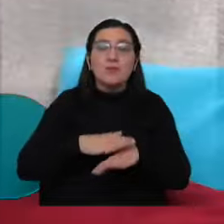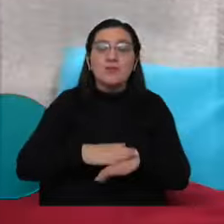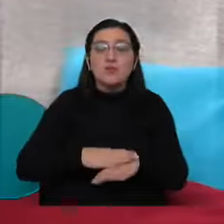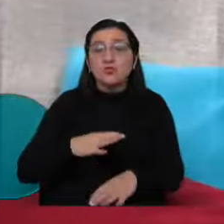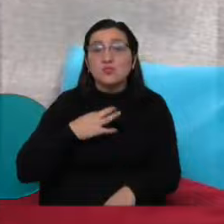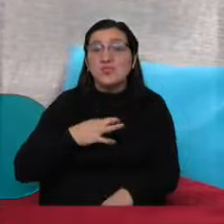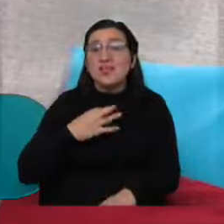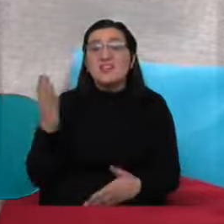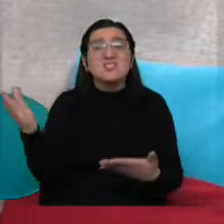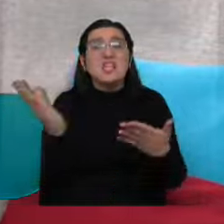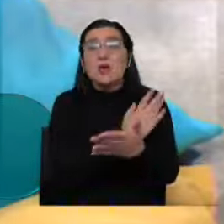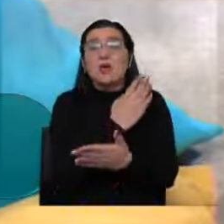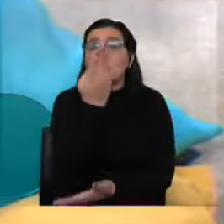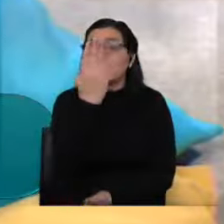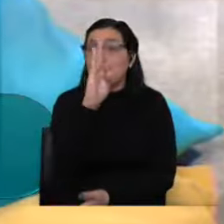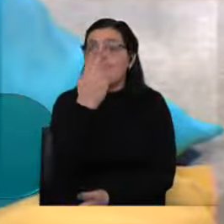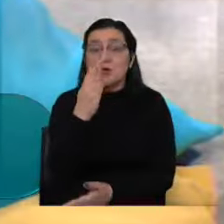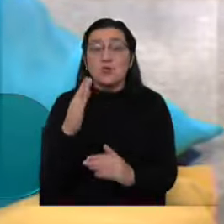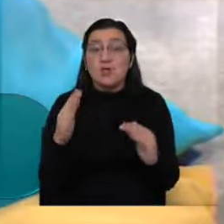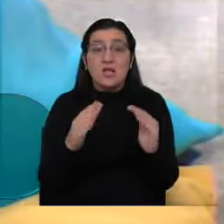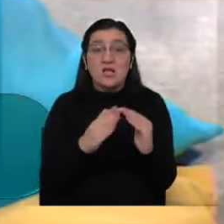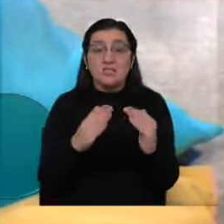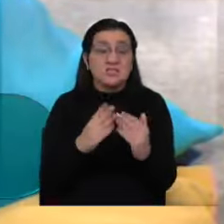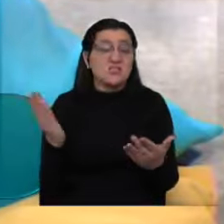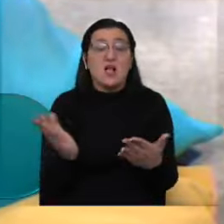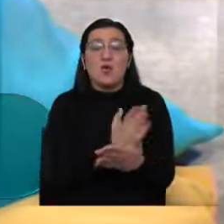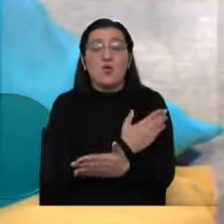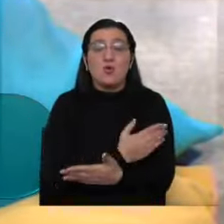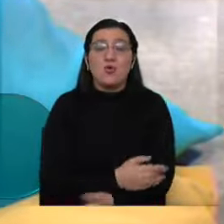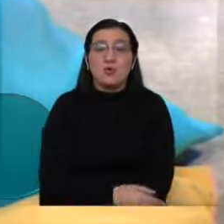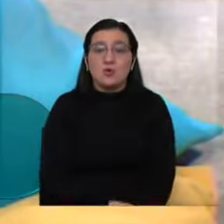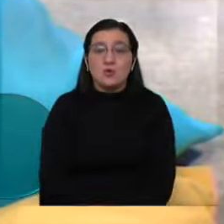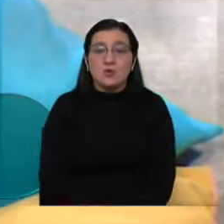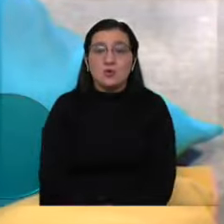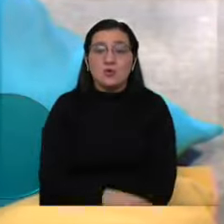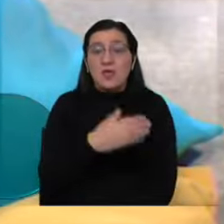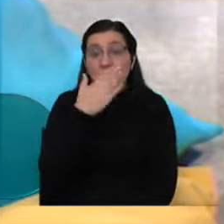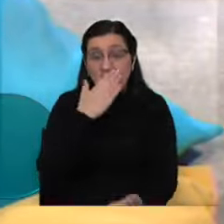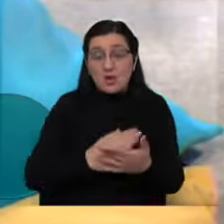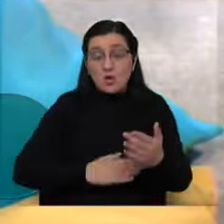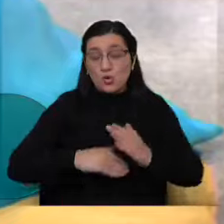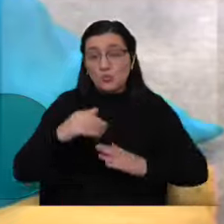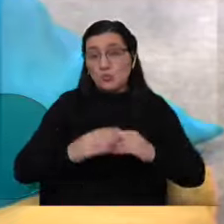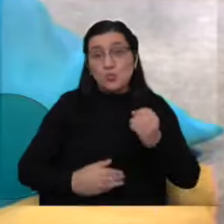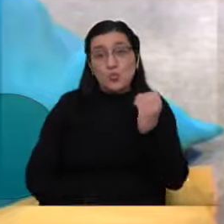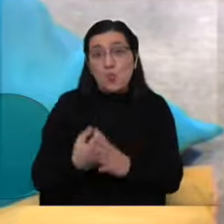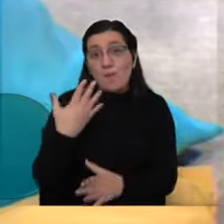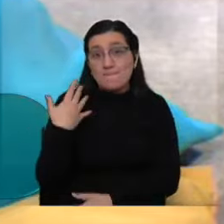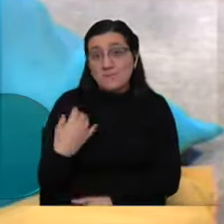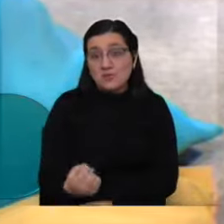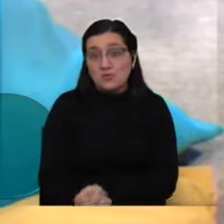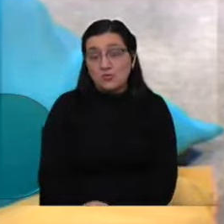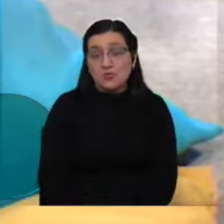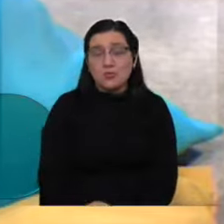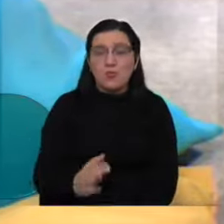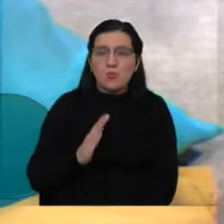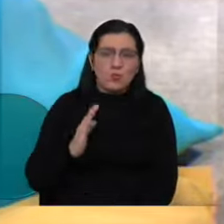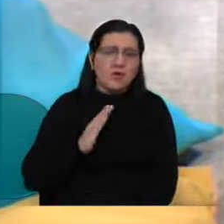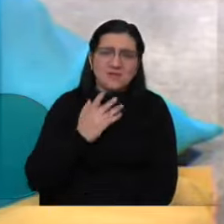casa y y creo que toda esa ese final terminó construyendo un nuevo mito Más allá de lo que fue como escritora como mujer